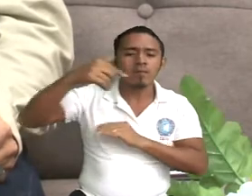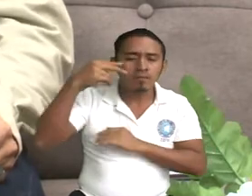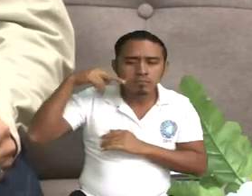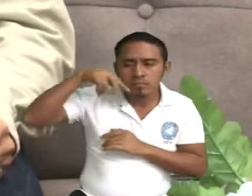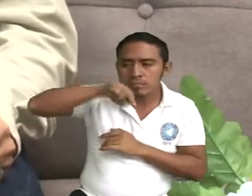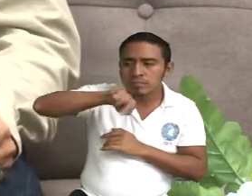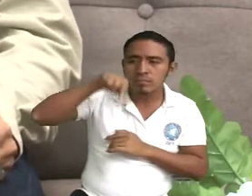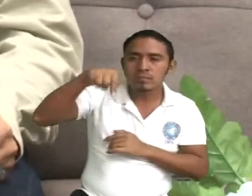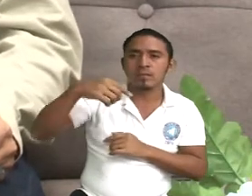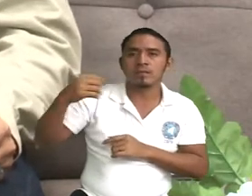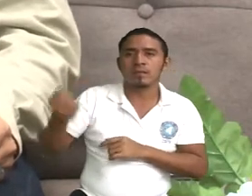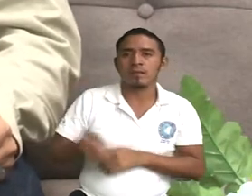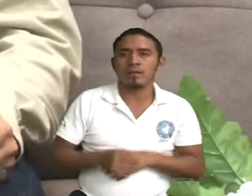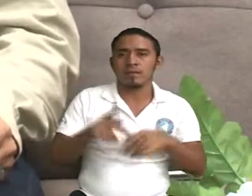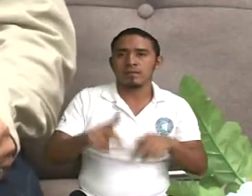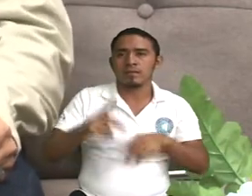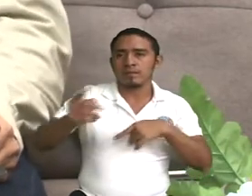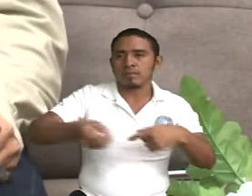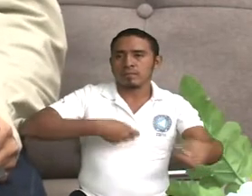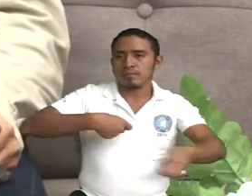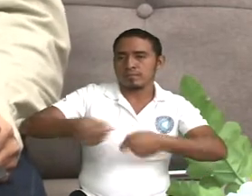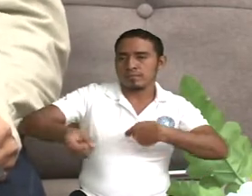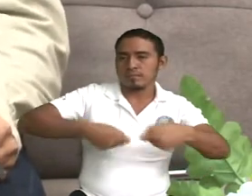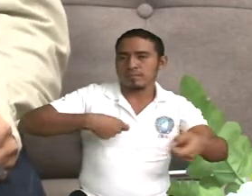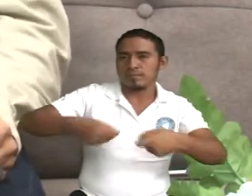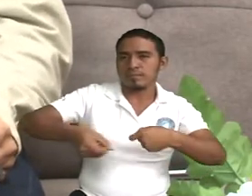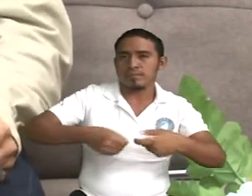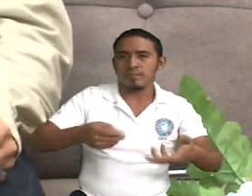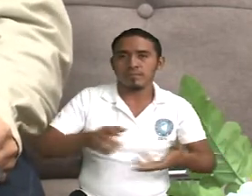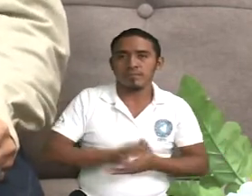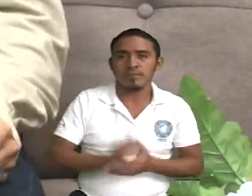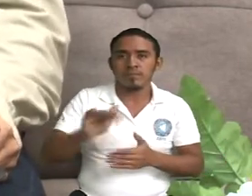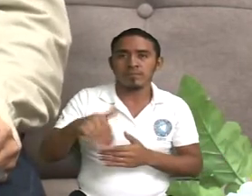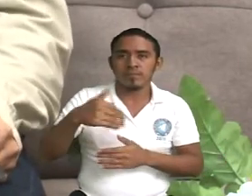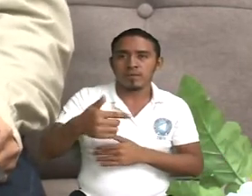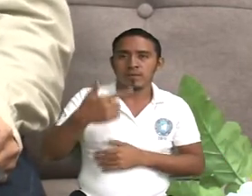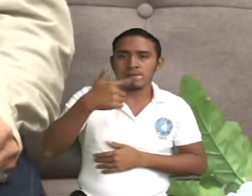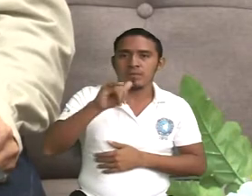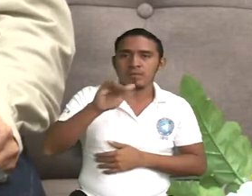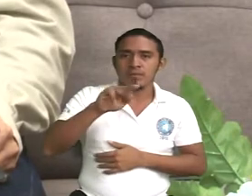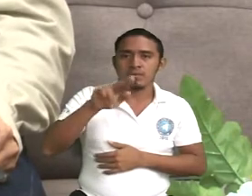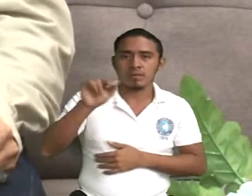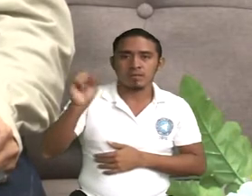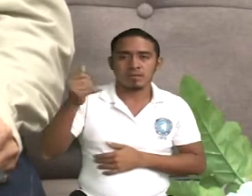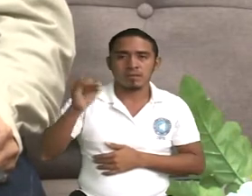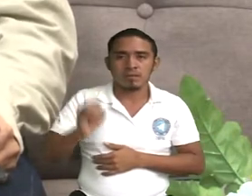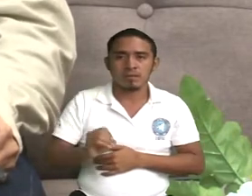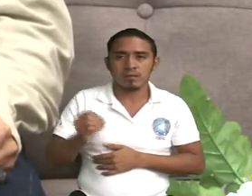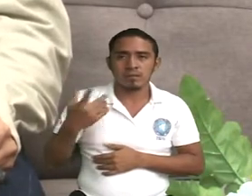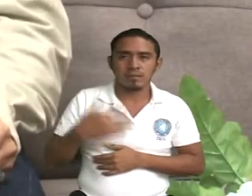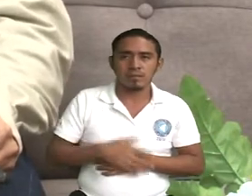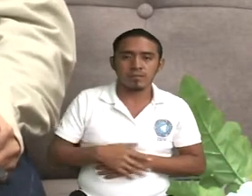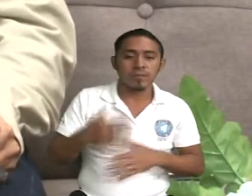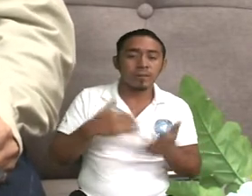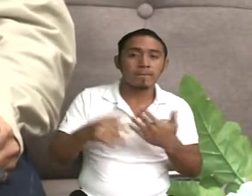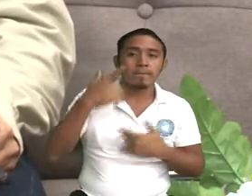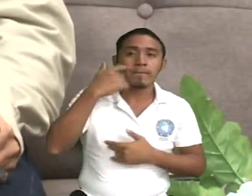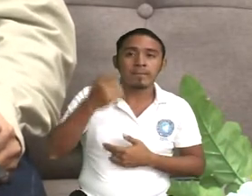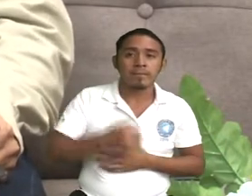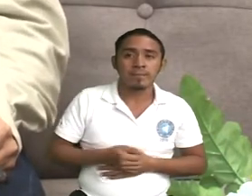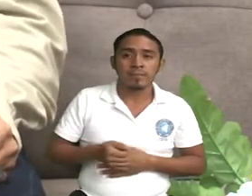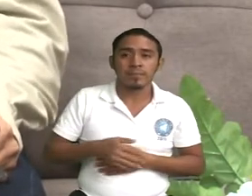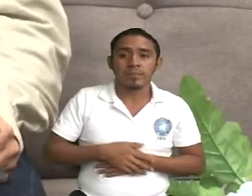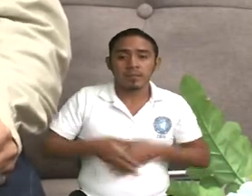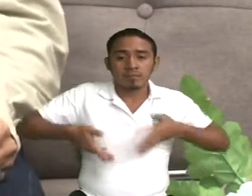gimnasios, ahí están unos emprendedores vendiendo. Fuera del gimnasio más grande que tiene Managua, el más conocido aquí que está sobre